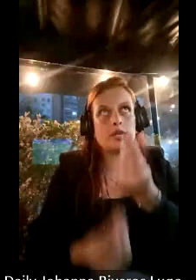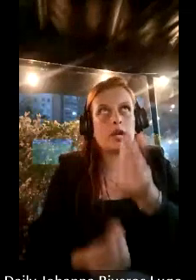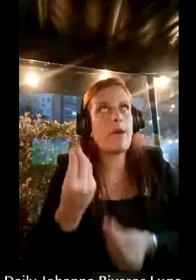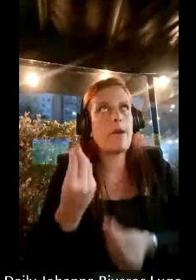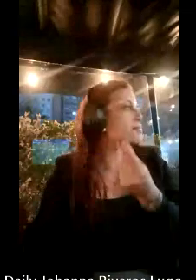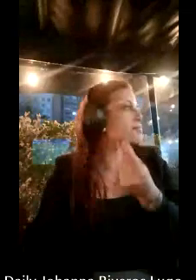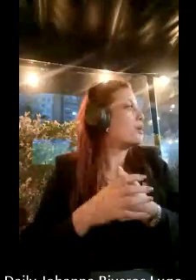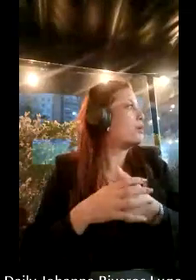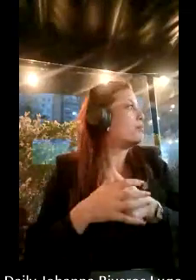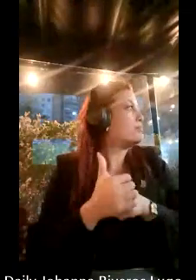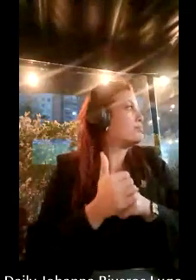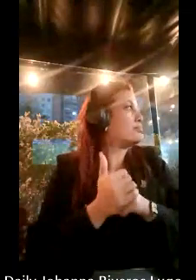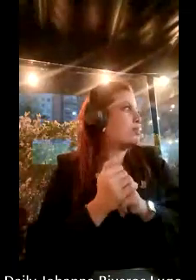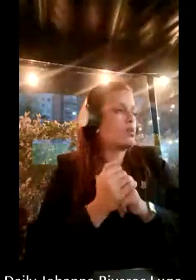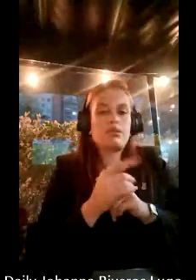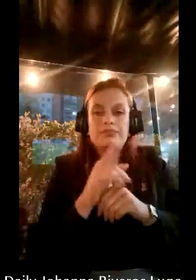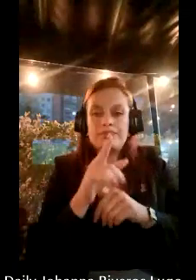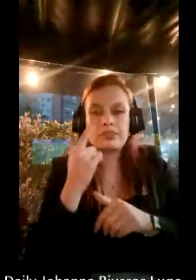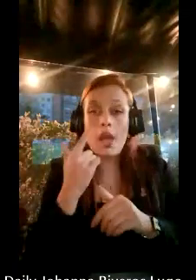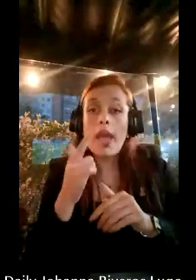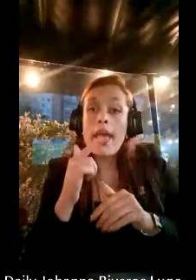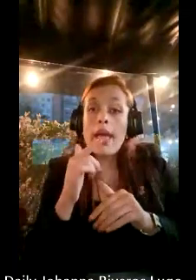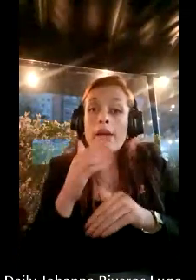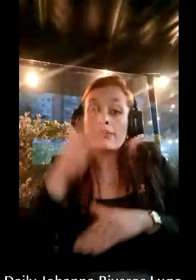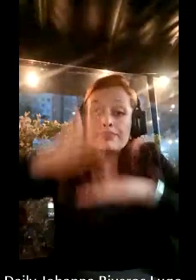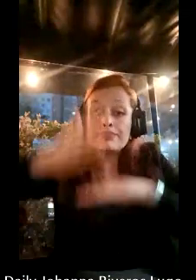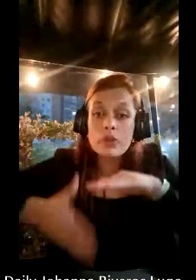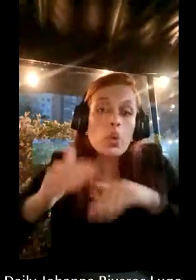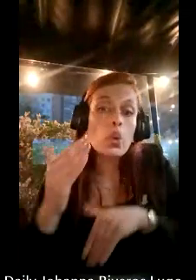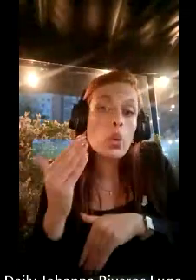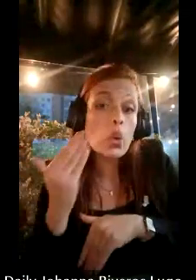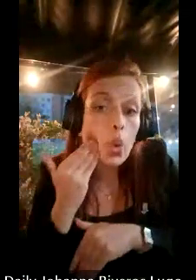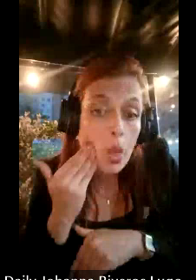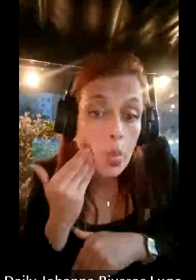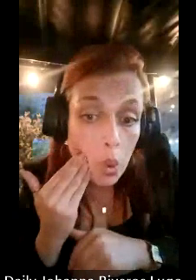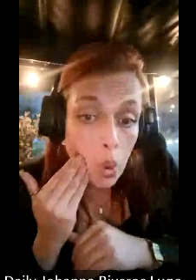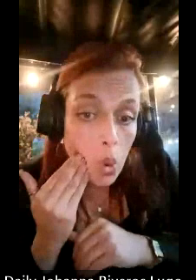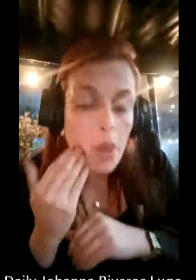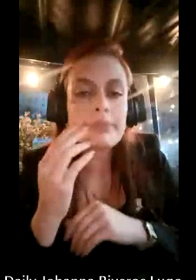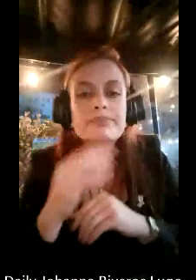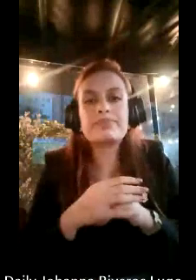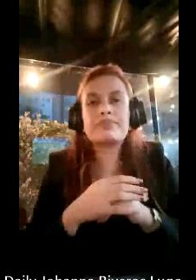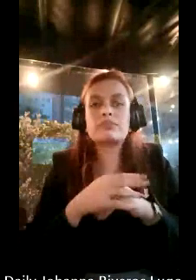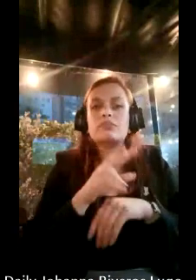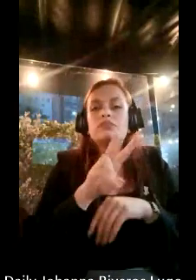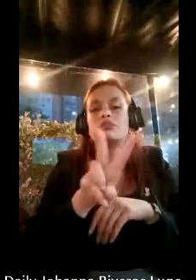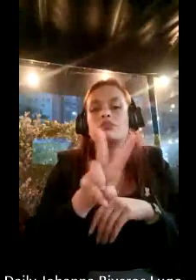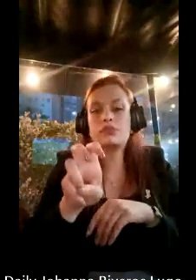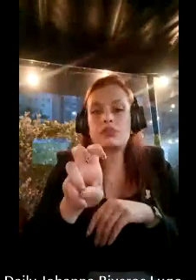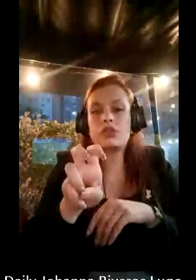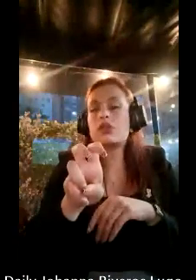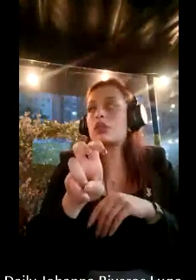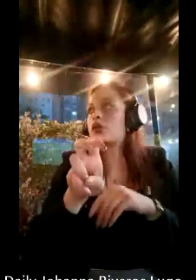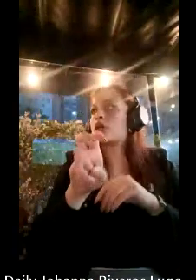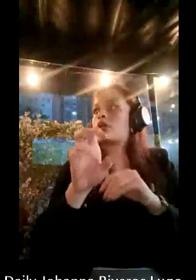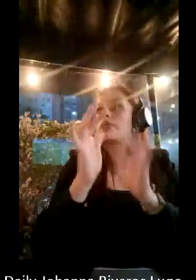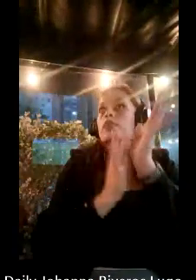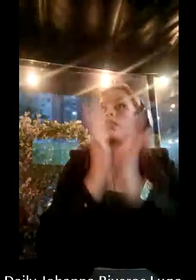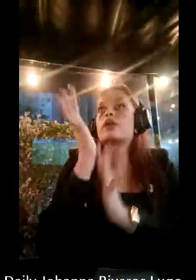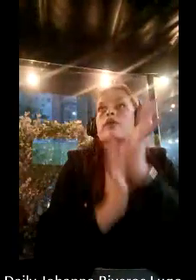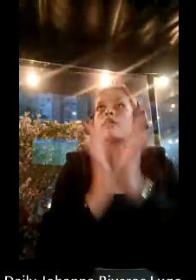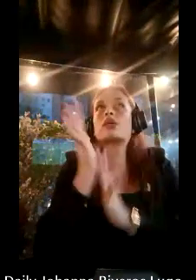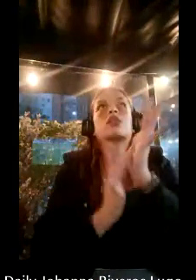El plazo máximo para presentar estas evidencias es hasta el 27 de abril de 2016, es decir, hasta